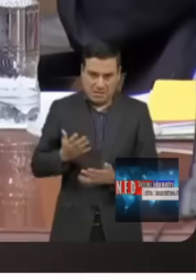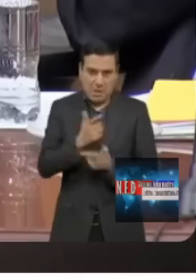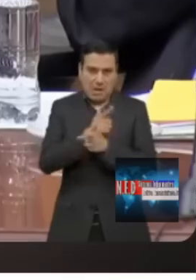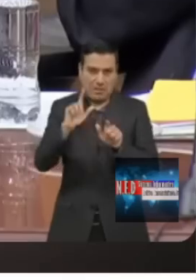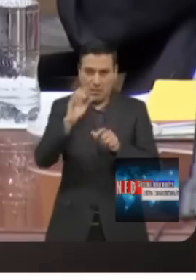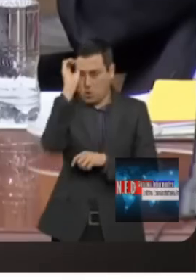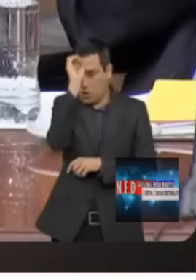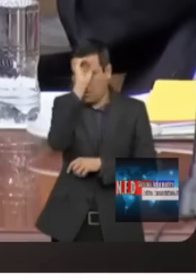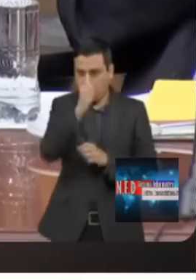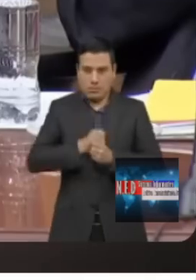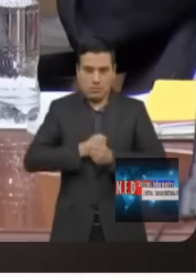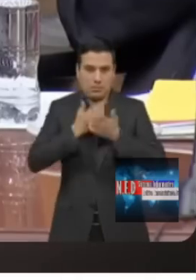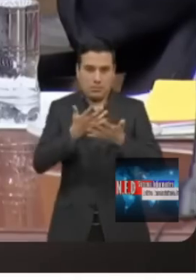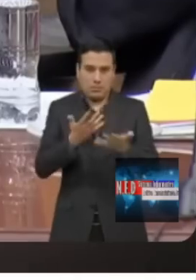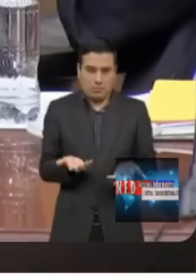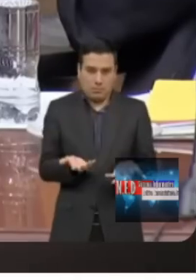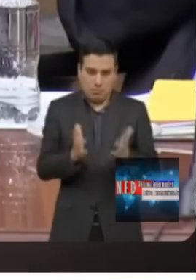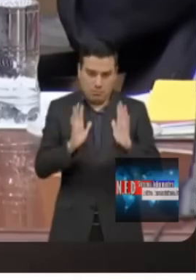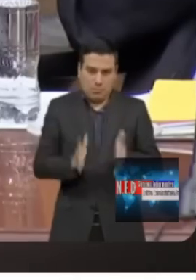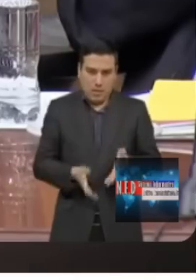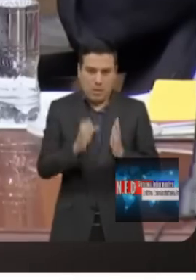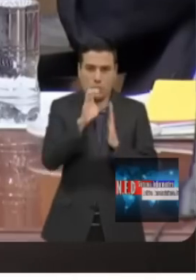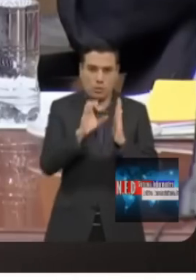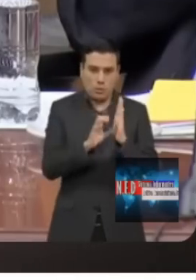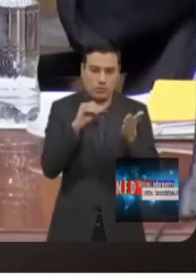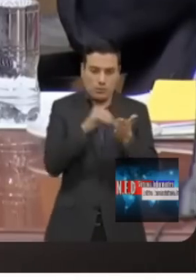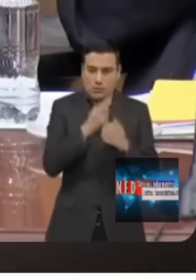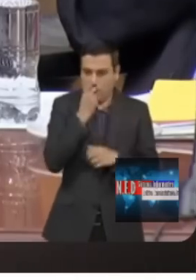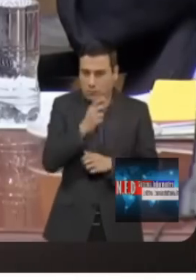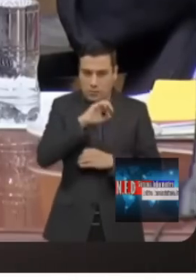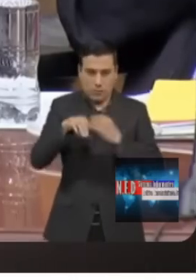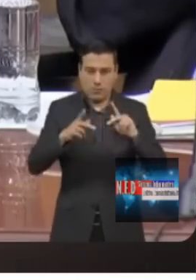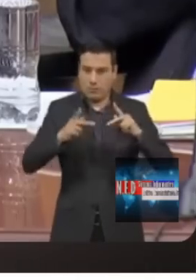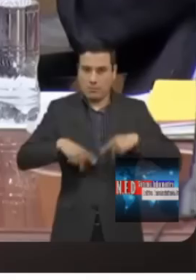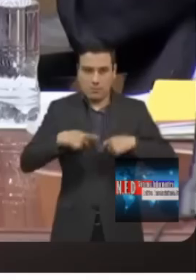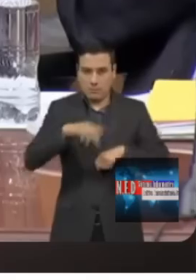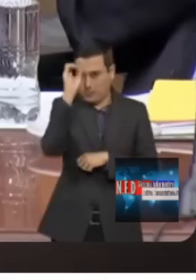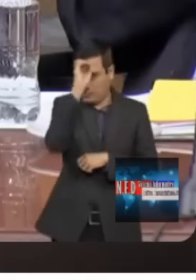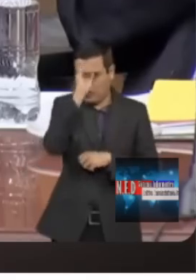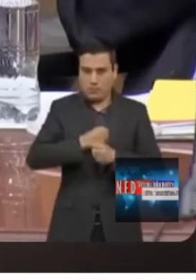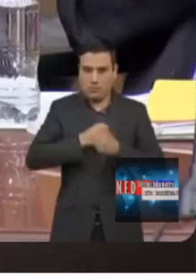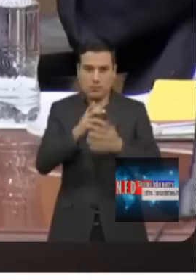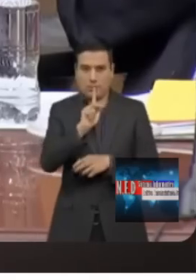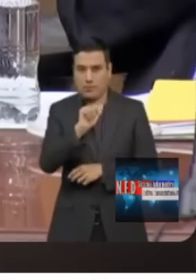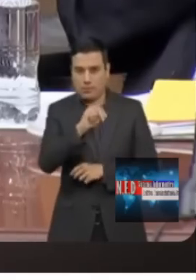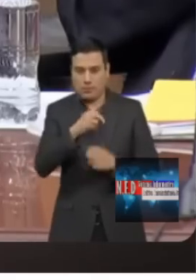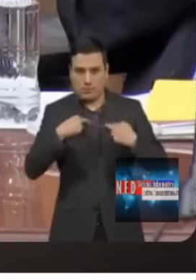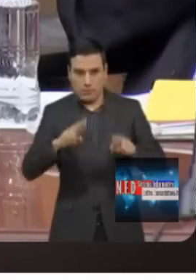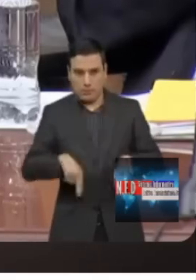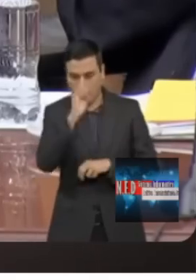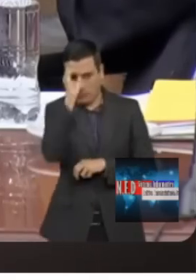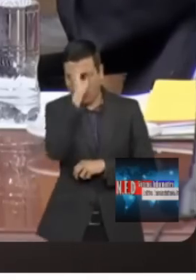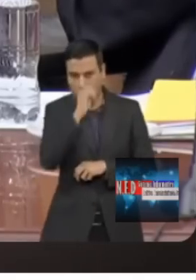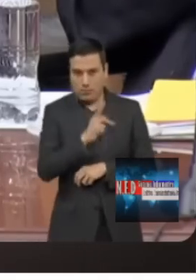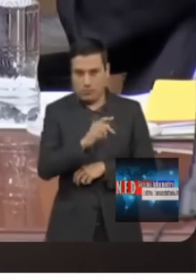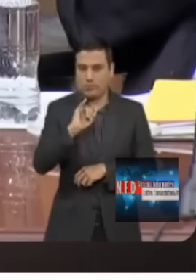PRI y el diputado Fernández Noroña. Al grado fue que el diputado Fernández Noroña